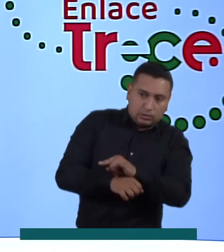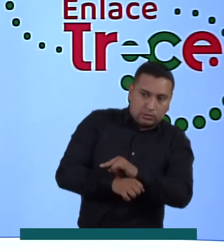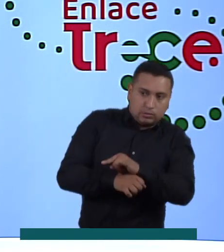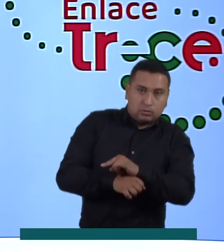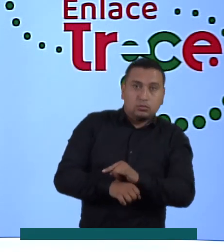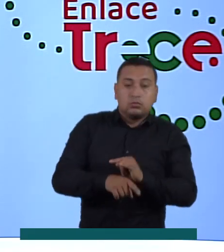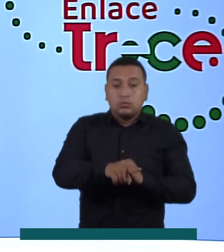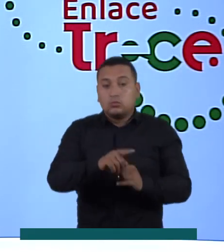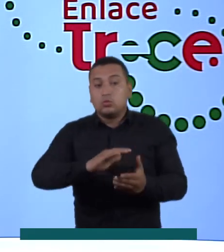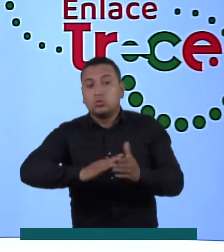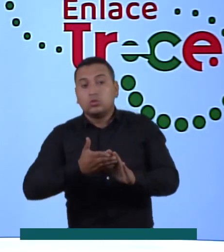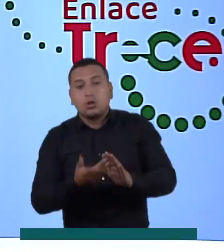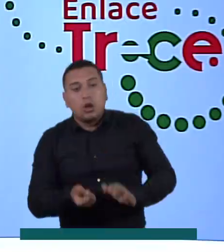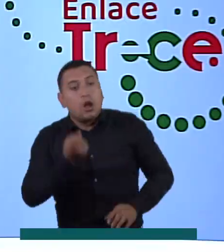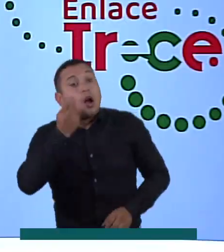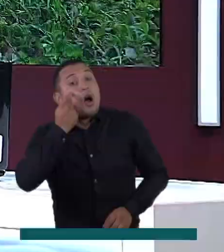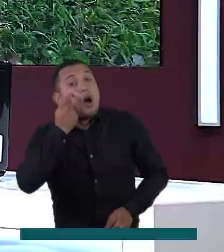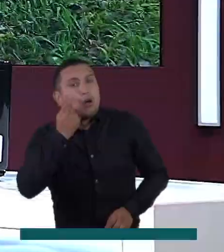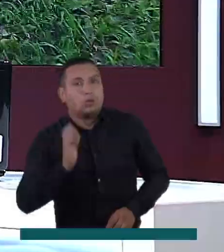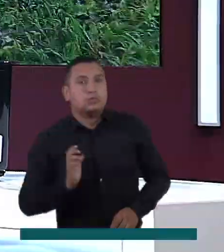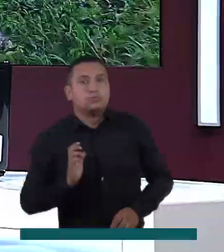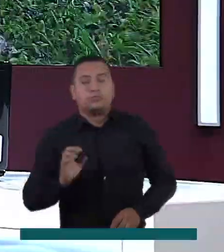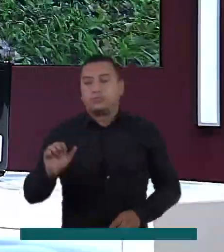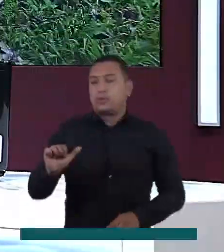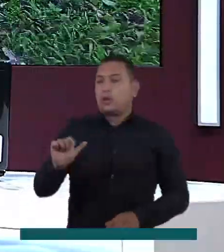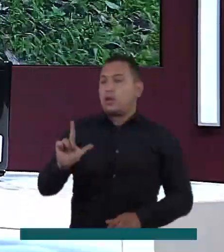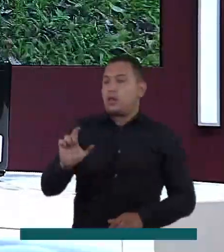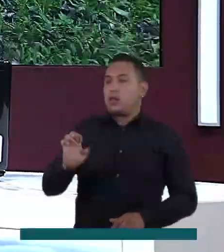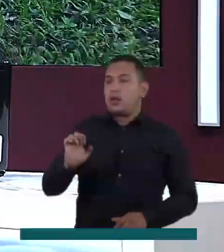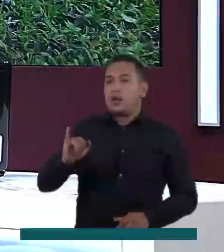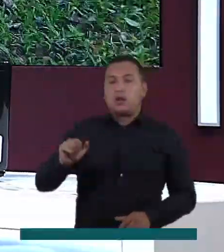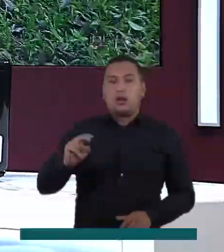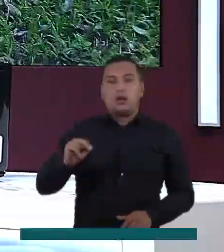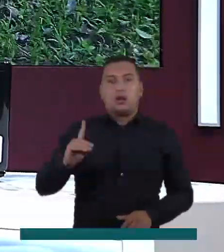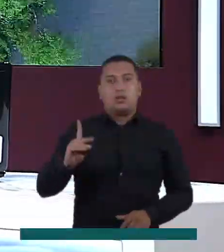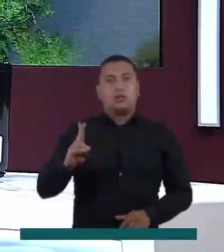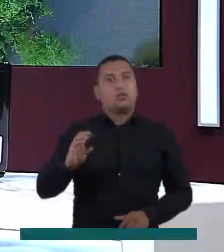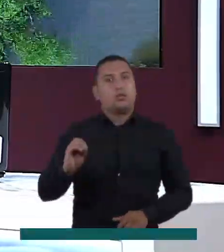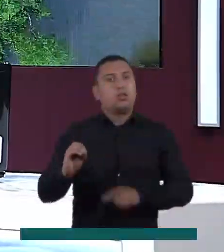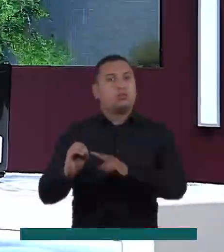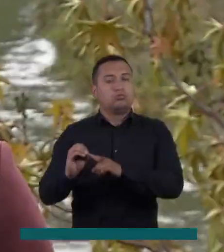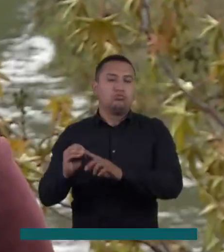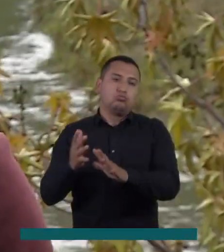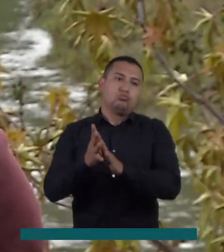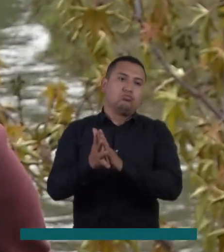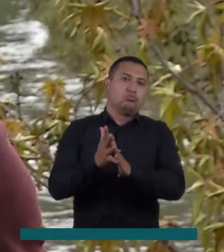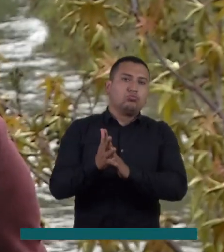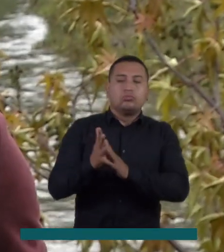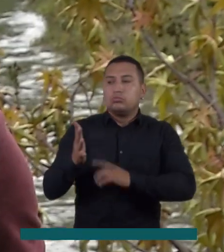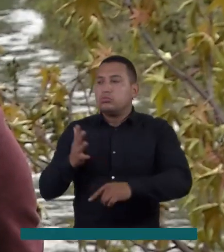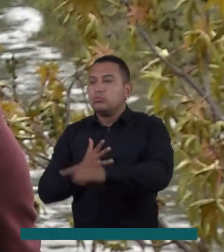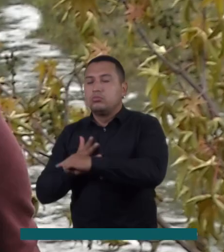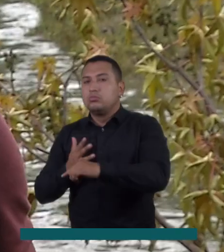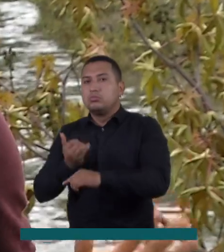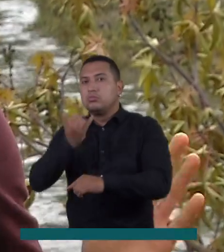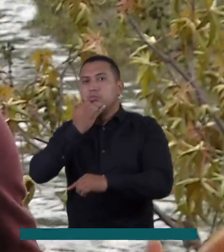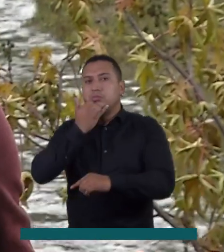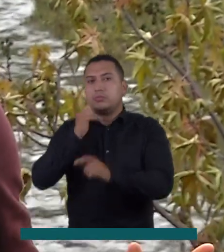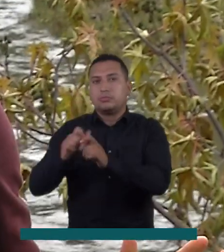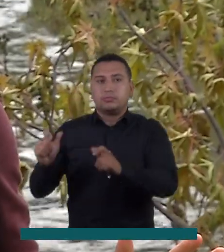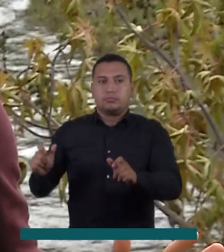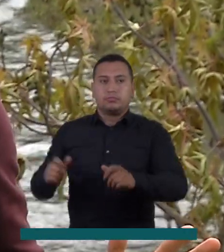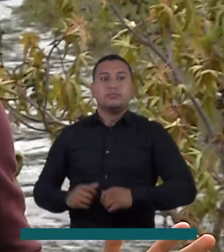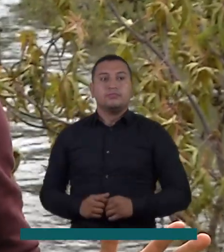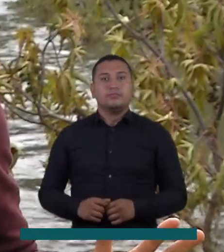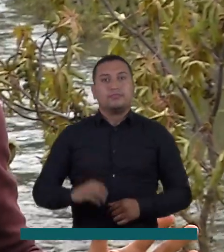comunidad esté alerta a cualquier eventualidad. Alejandro Mejía habló con los afectados. ¿Qué tal, Mabel? Televidentes, un